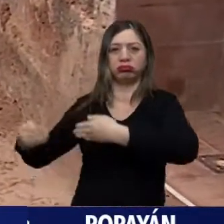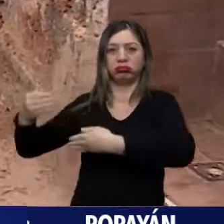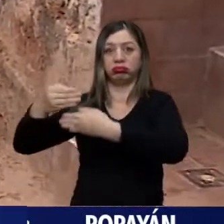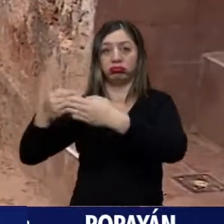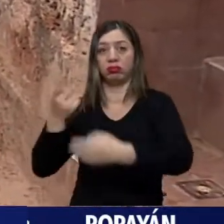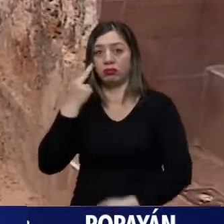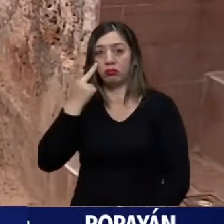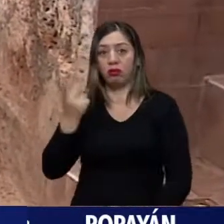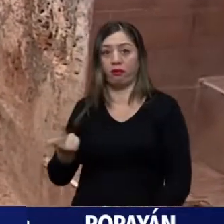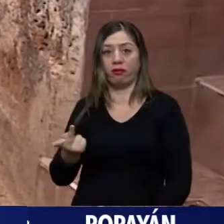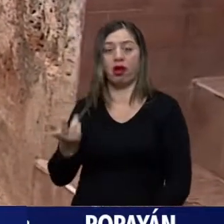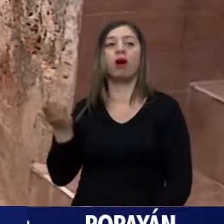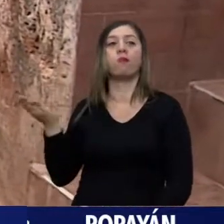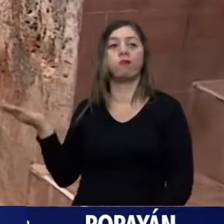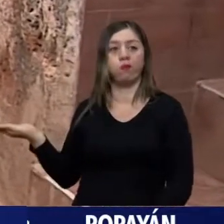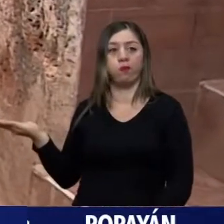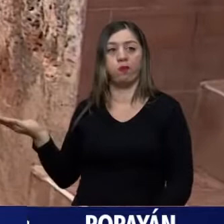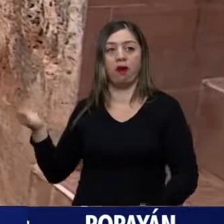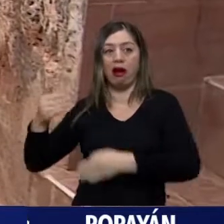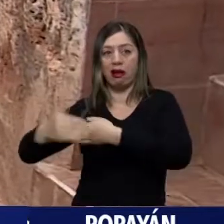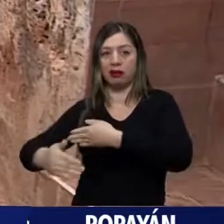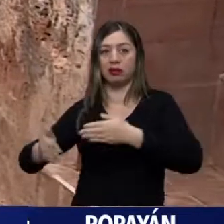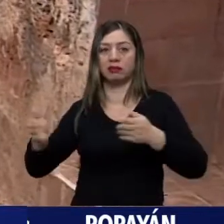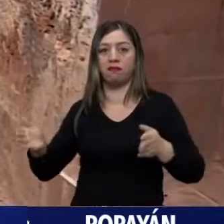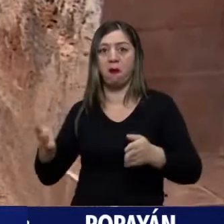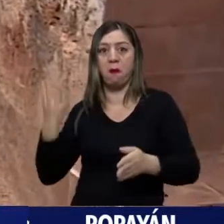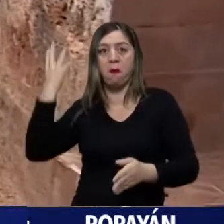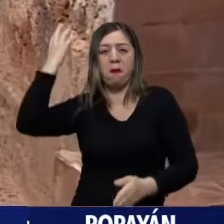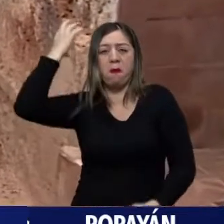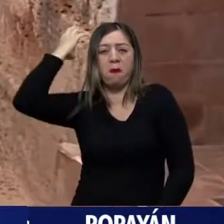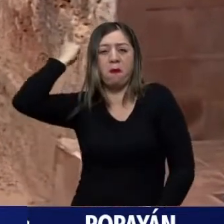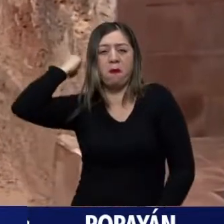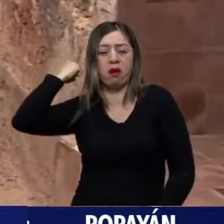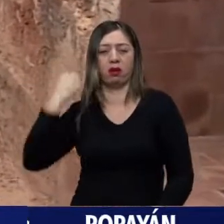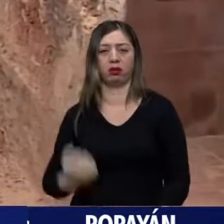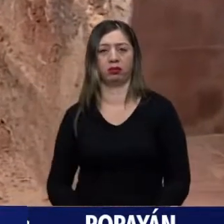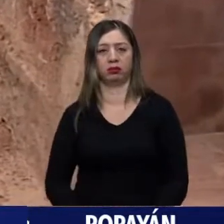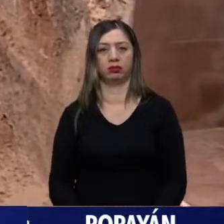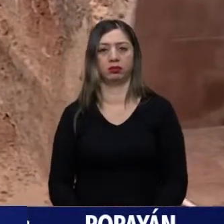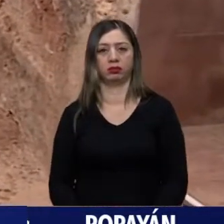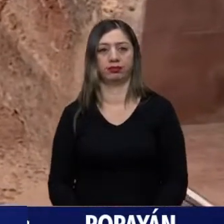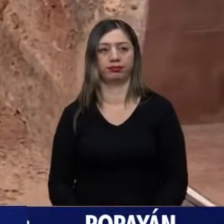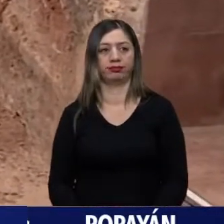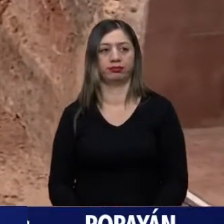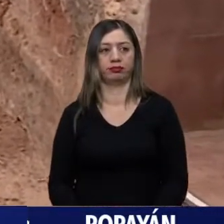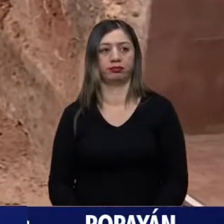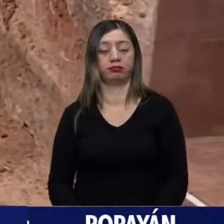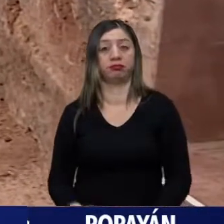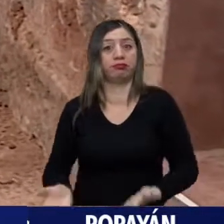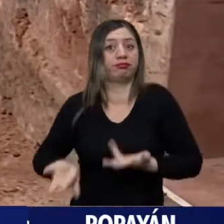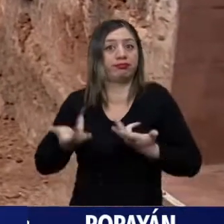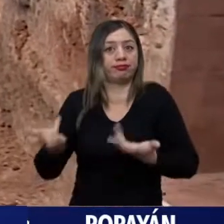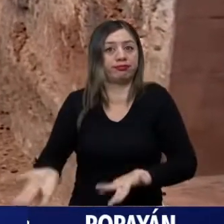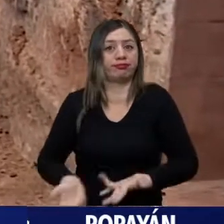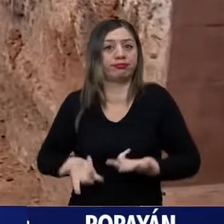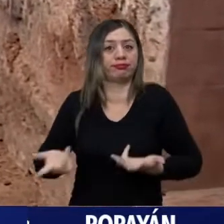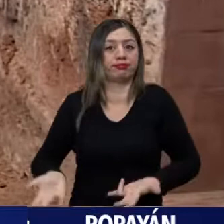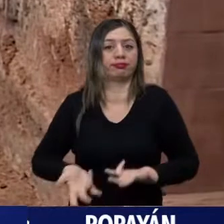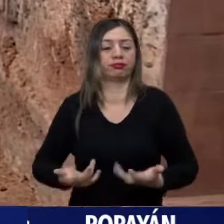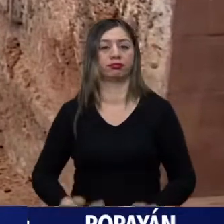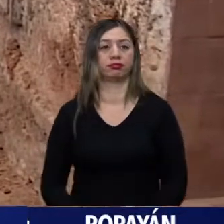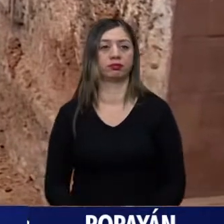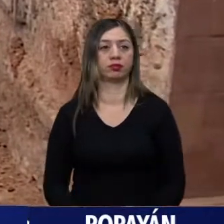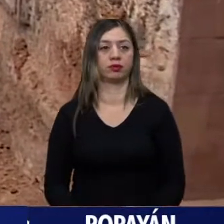bien lo ve, ahí está esa caja, es una caja vieja, entonces estamos a la deriva con esta parte.